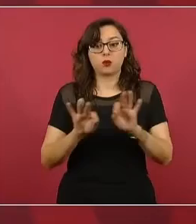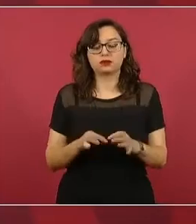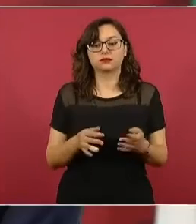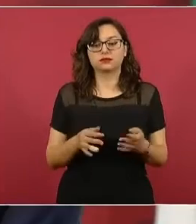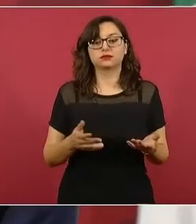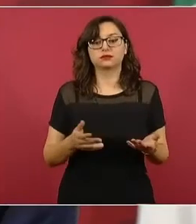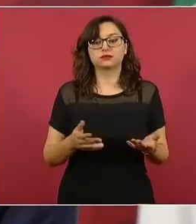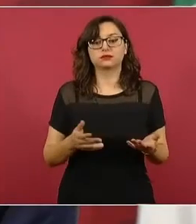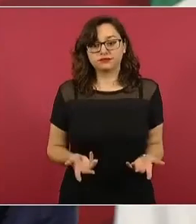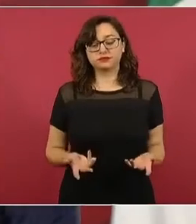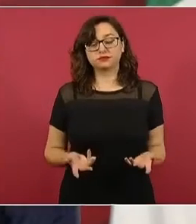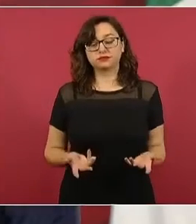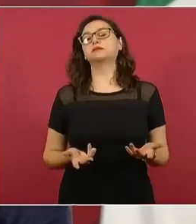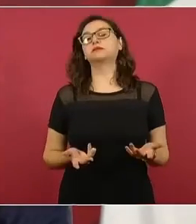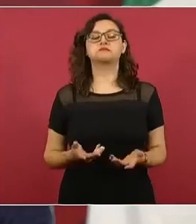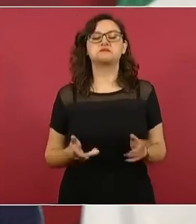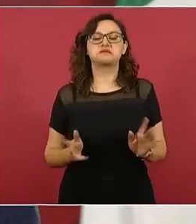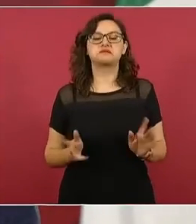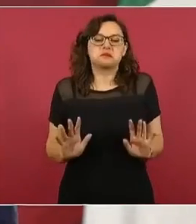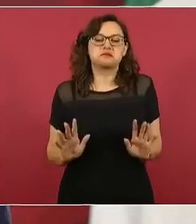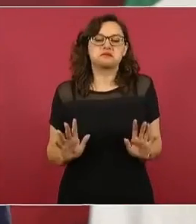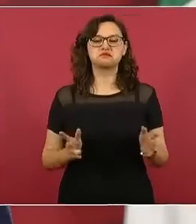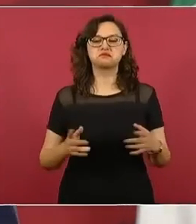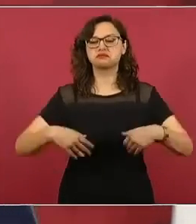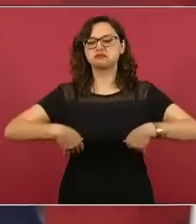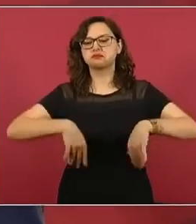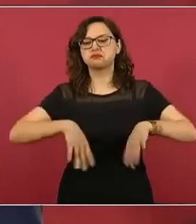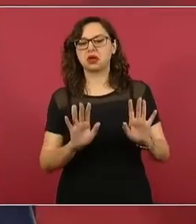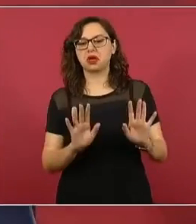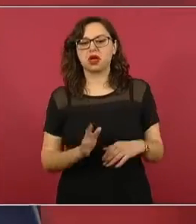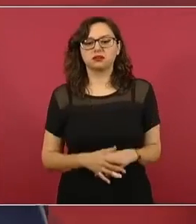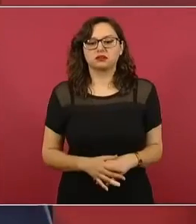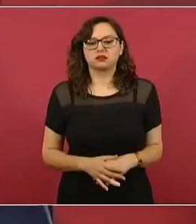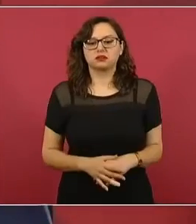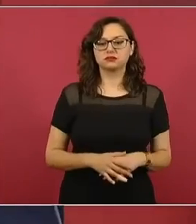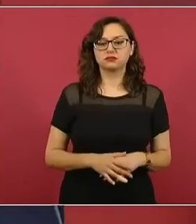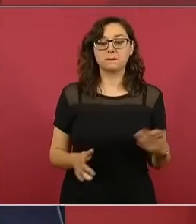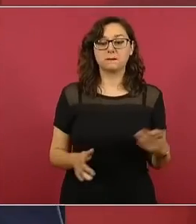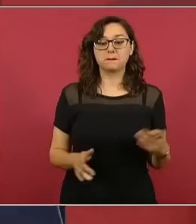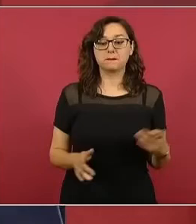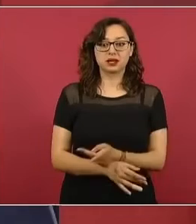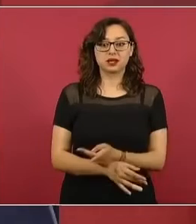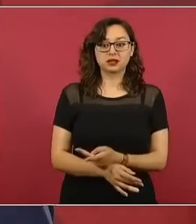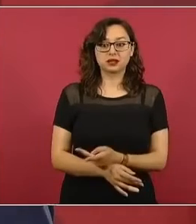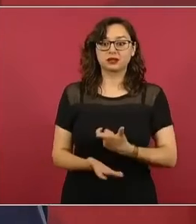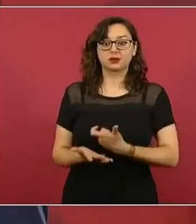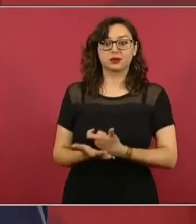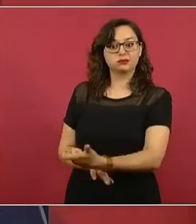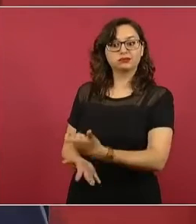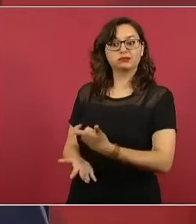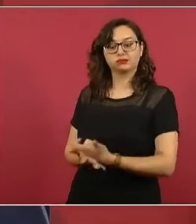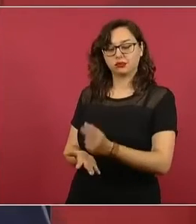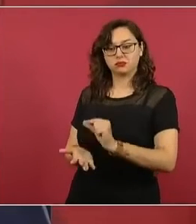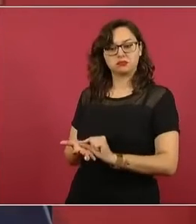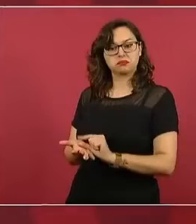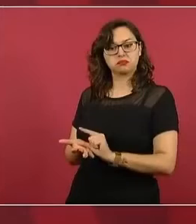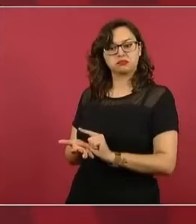podremos estar aumentando los salarios, pero se